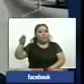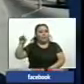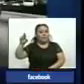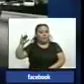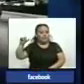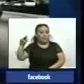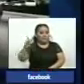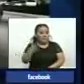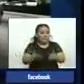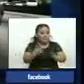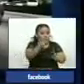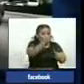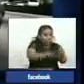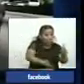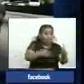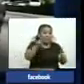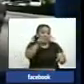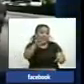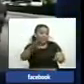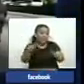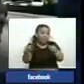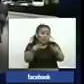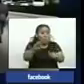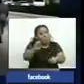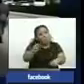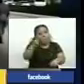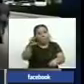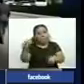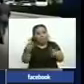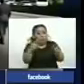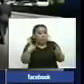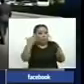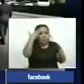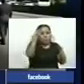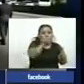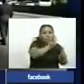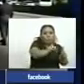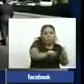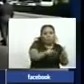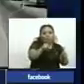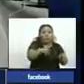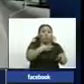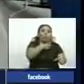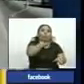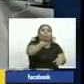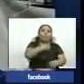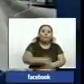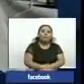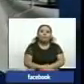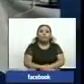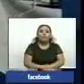15 y 20 años de edad no pudo ser identificada y, según autoridades, fue estrangulado.